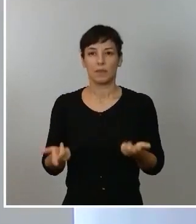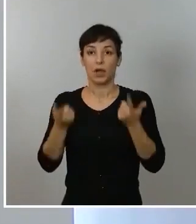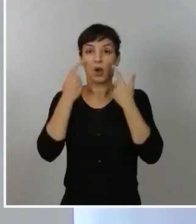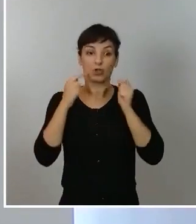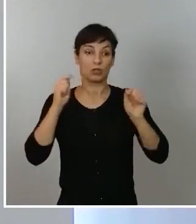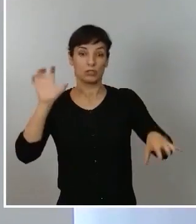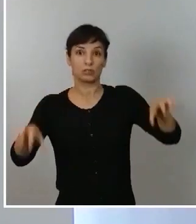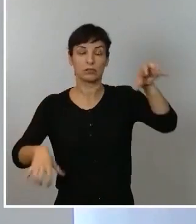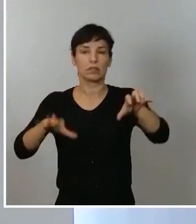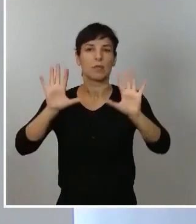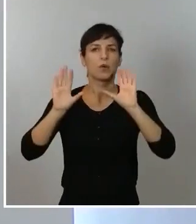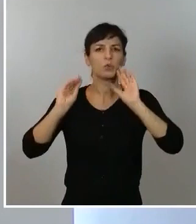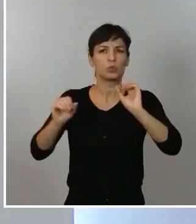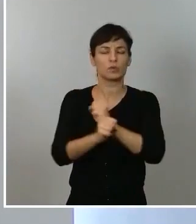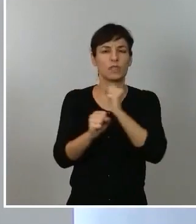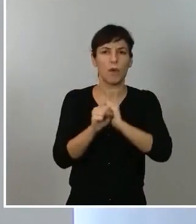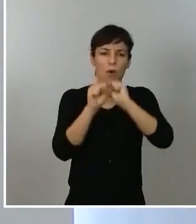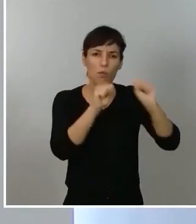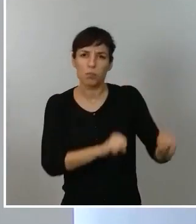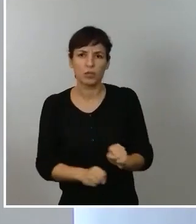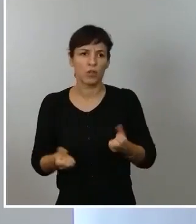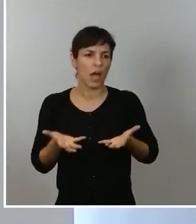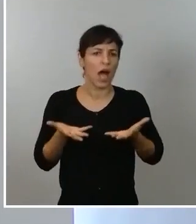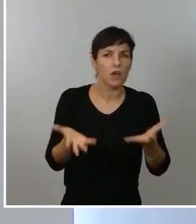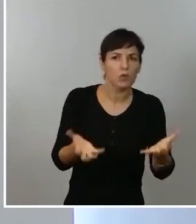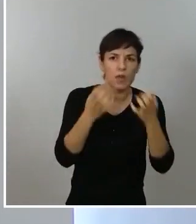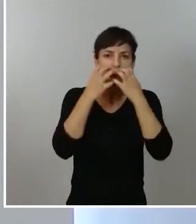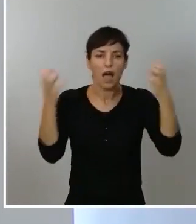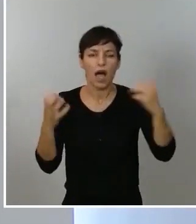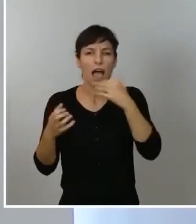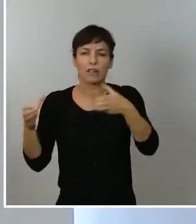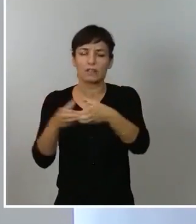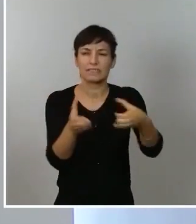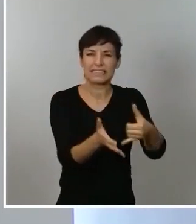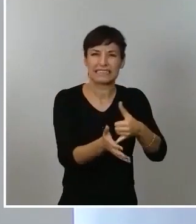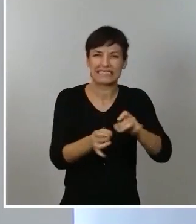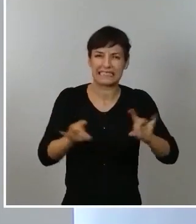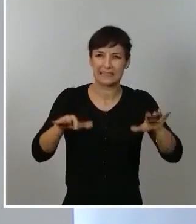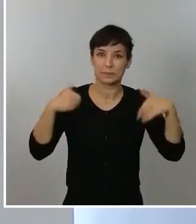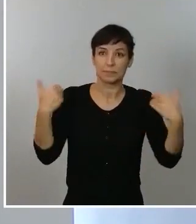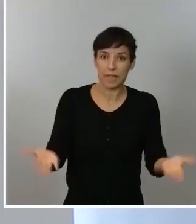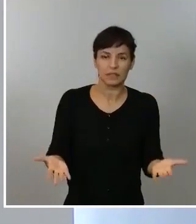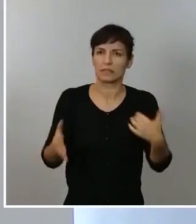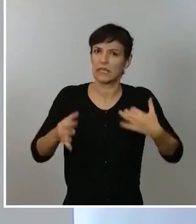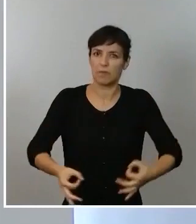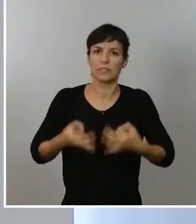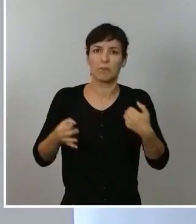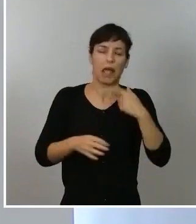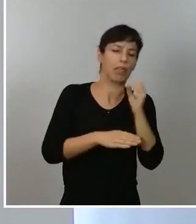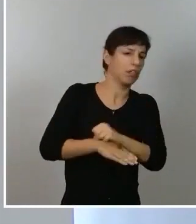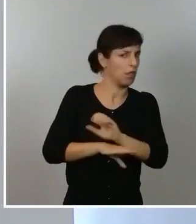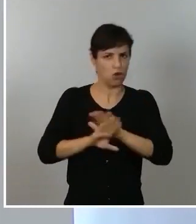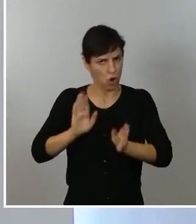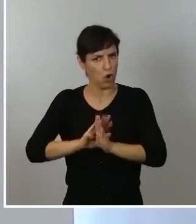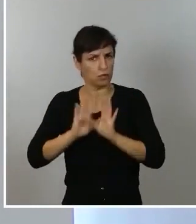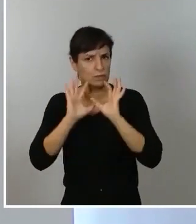labor de protección e auxilio a los colectivos máis vulnerables que desarrollan en todo momento. As diferentes